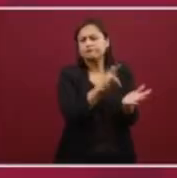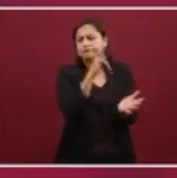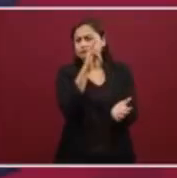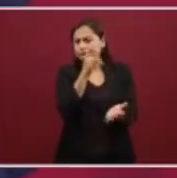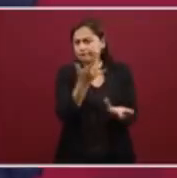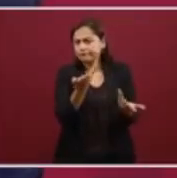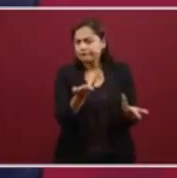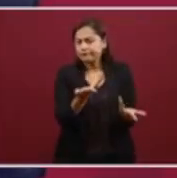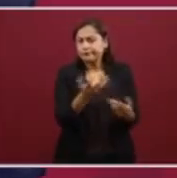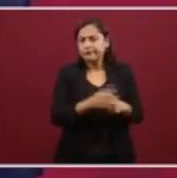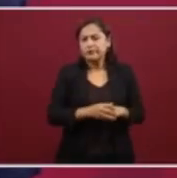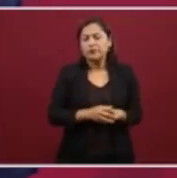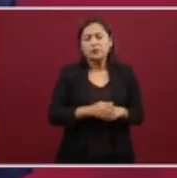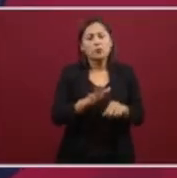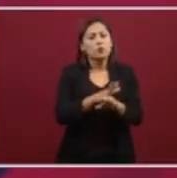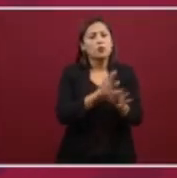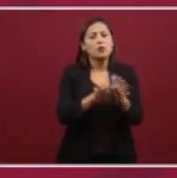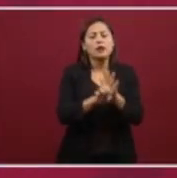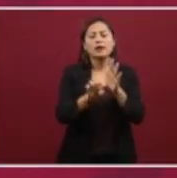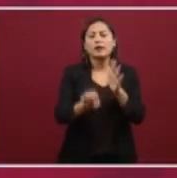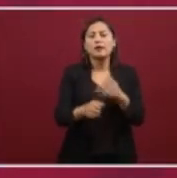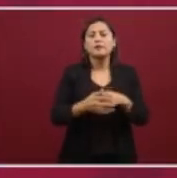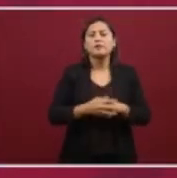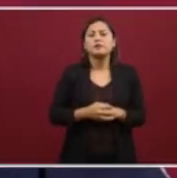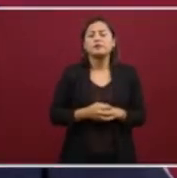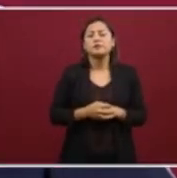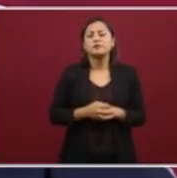con nuestra vecindad,